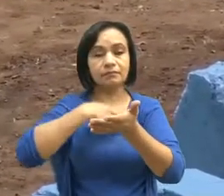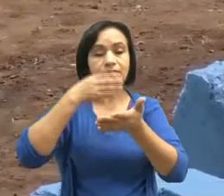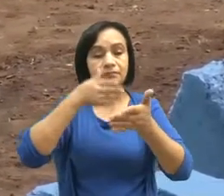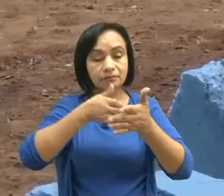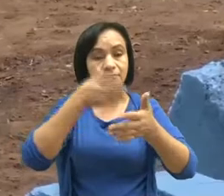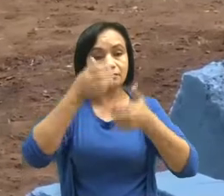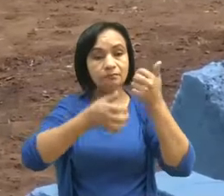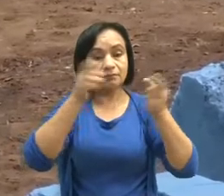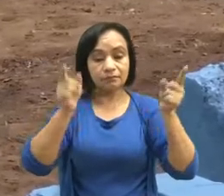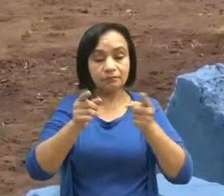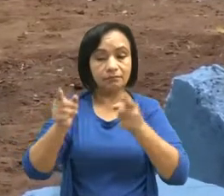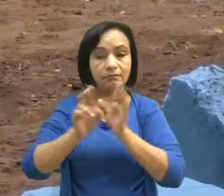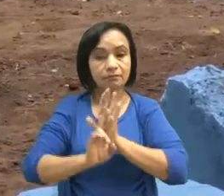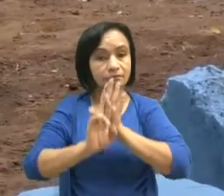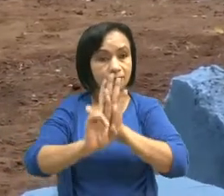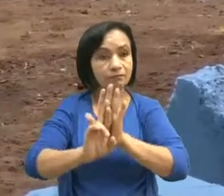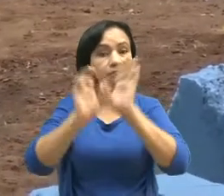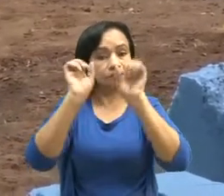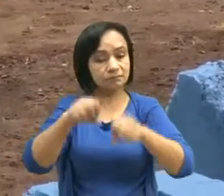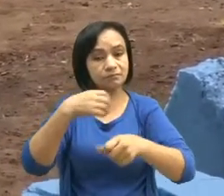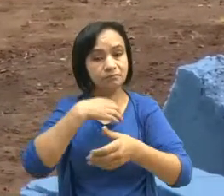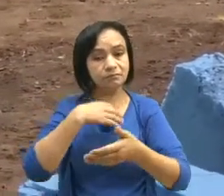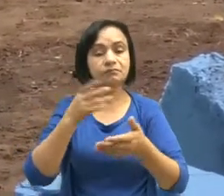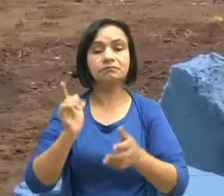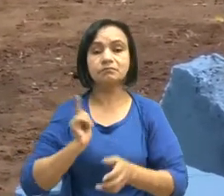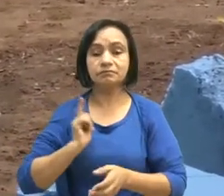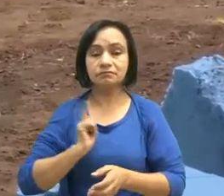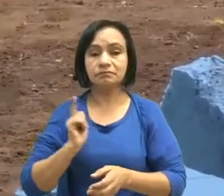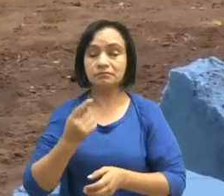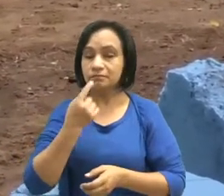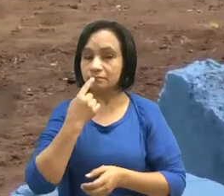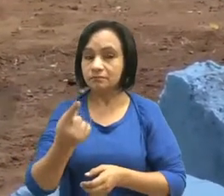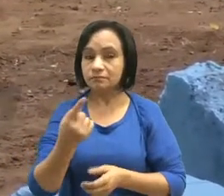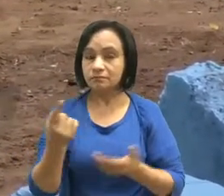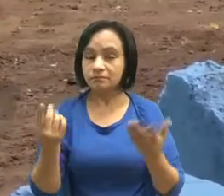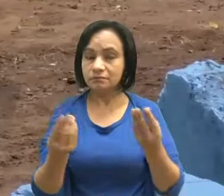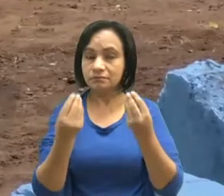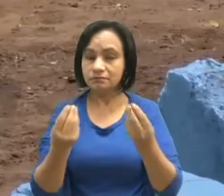acortando los periodos de respuesta. Es decir, tenemos todo